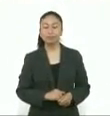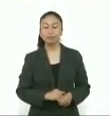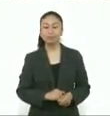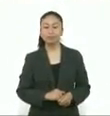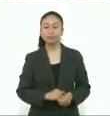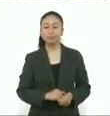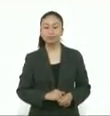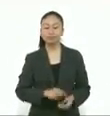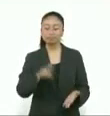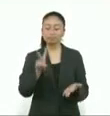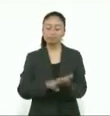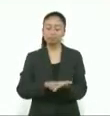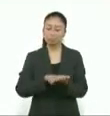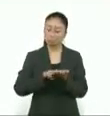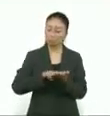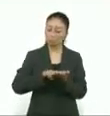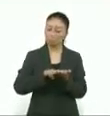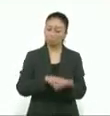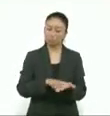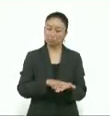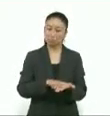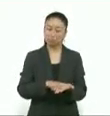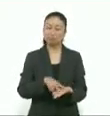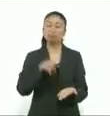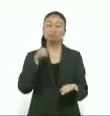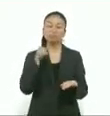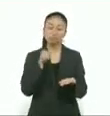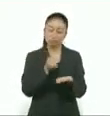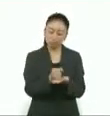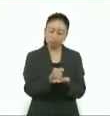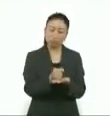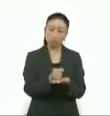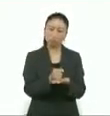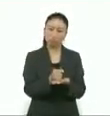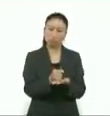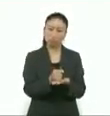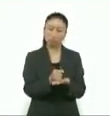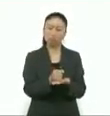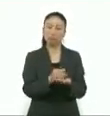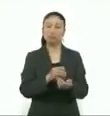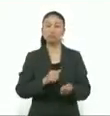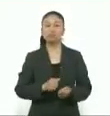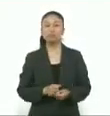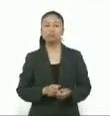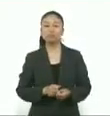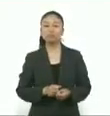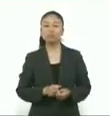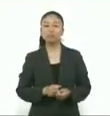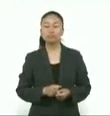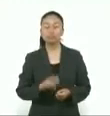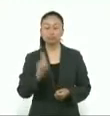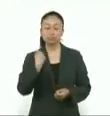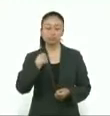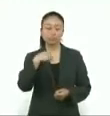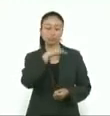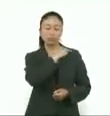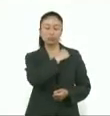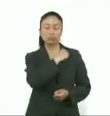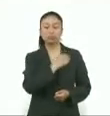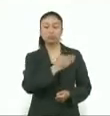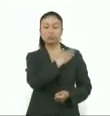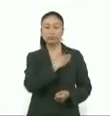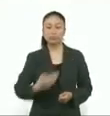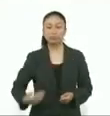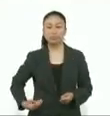Acompañamos con valor y decisión a nuestro presidente. ¡Allá saben